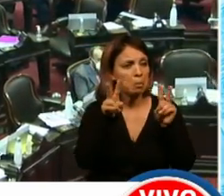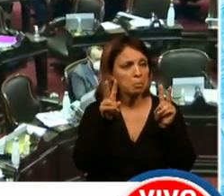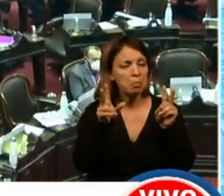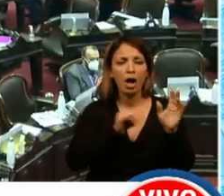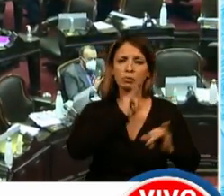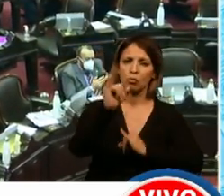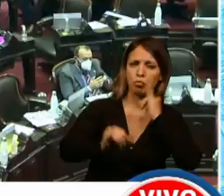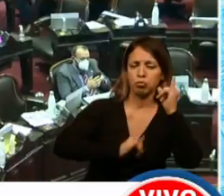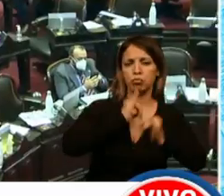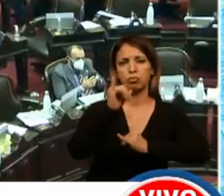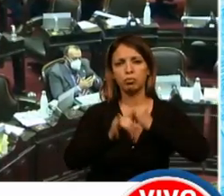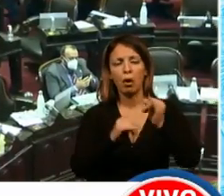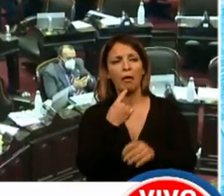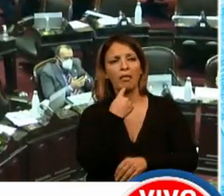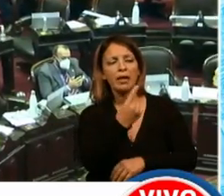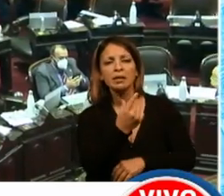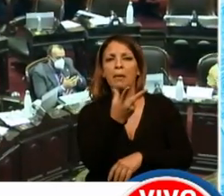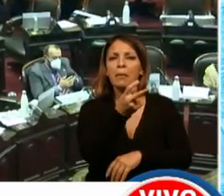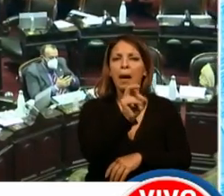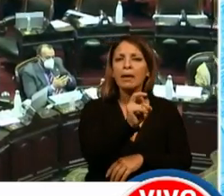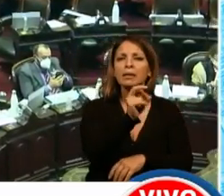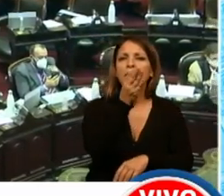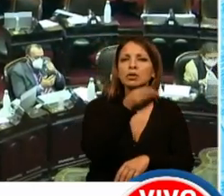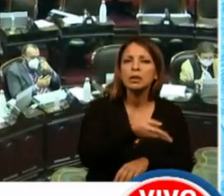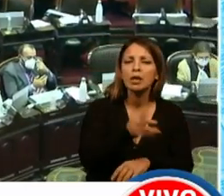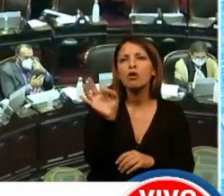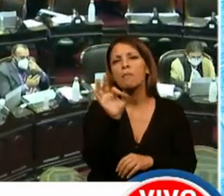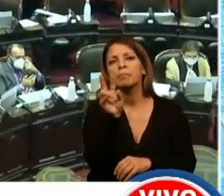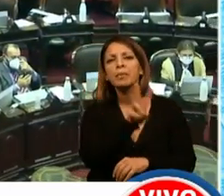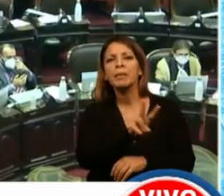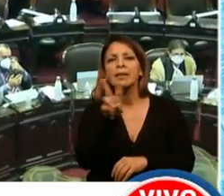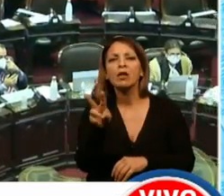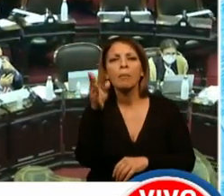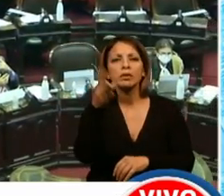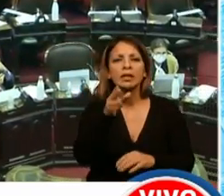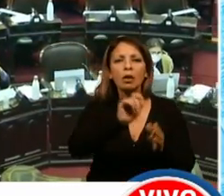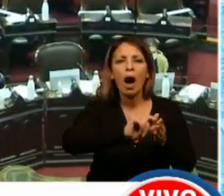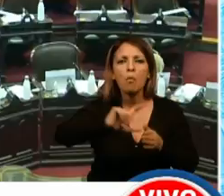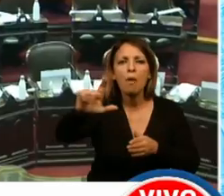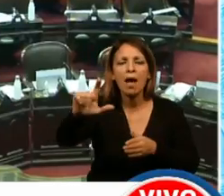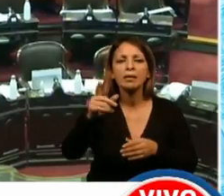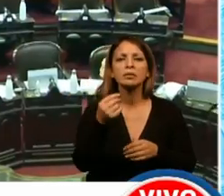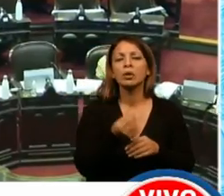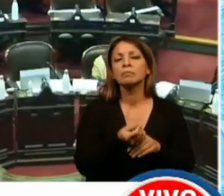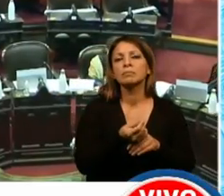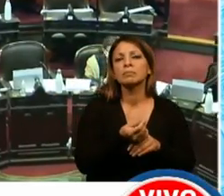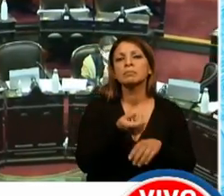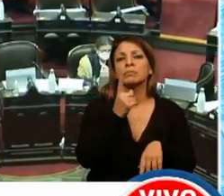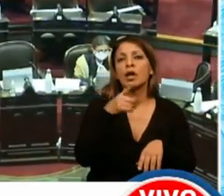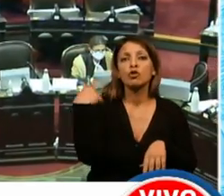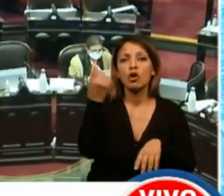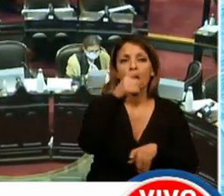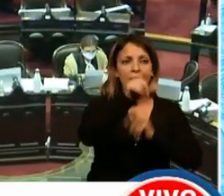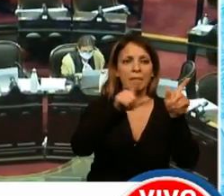que con un 20 por ciento o un 22 por ciento de incremento de un cargo que van a pagar todos los